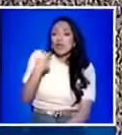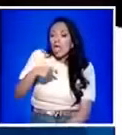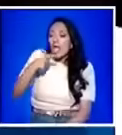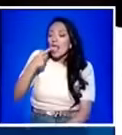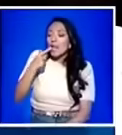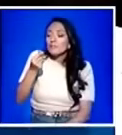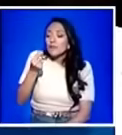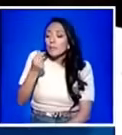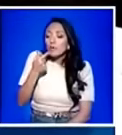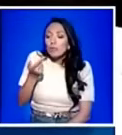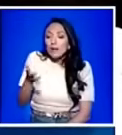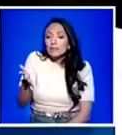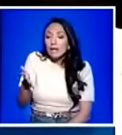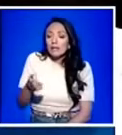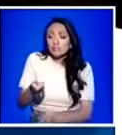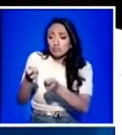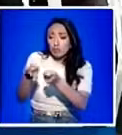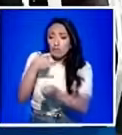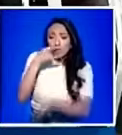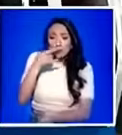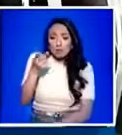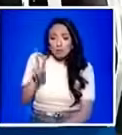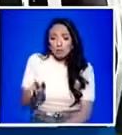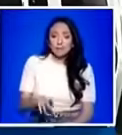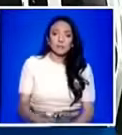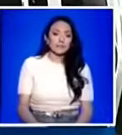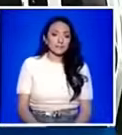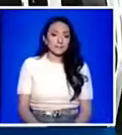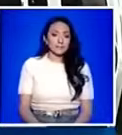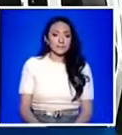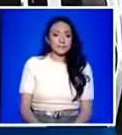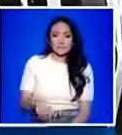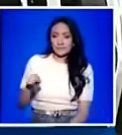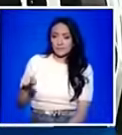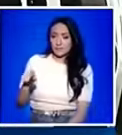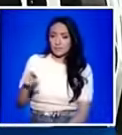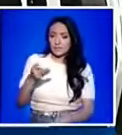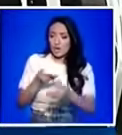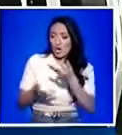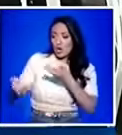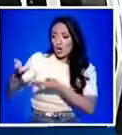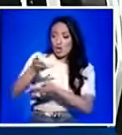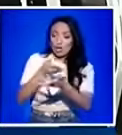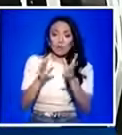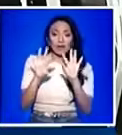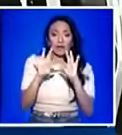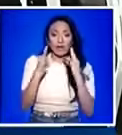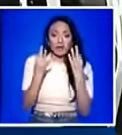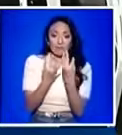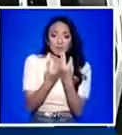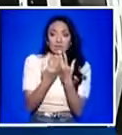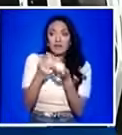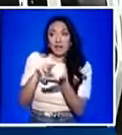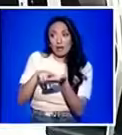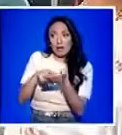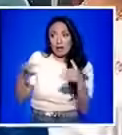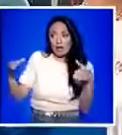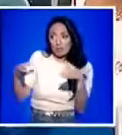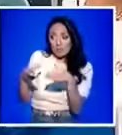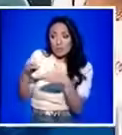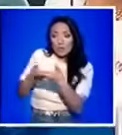probarla. Llegó también para los niños. Es un tipo de compartir para la familia, para poder reunirnos y